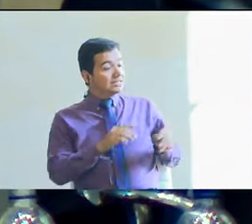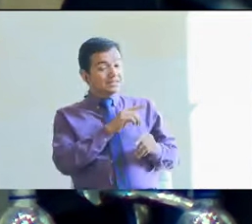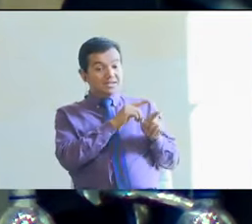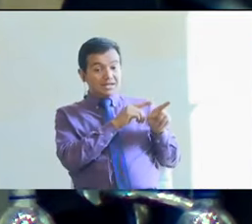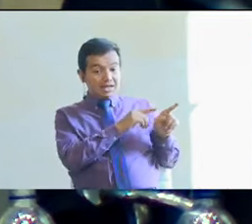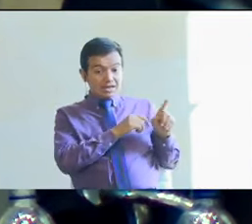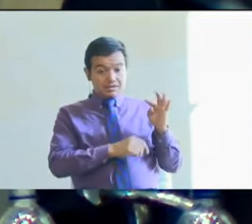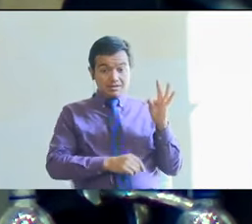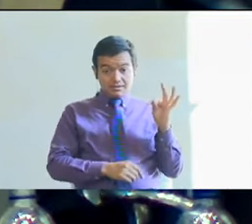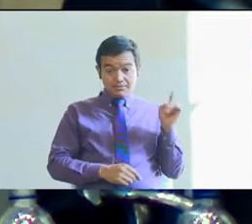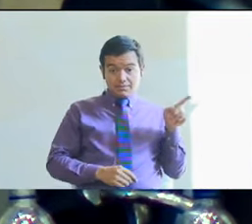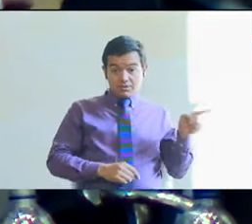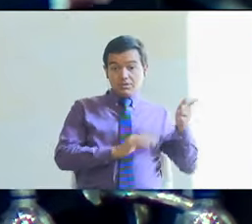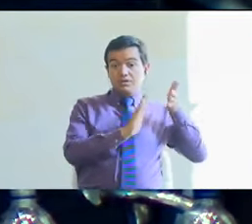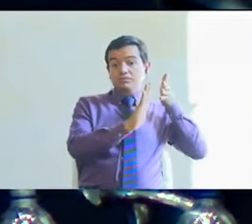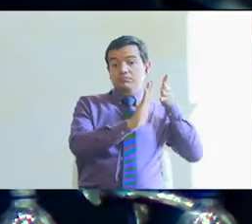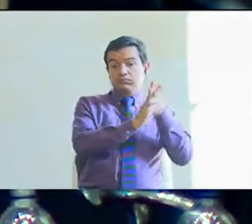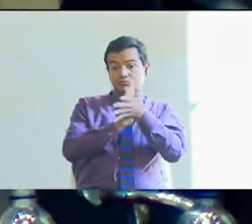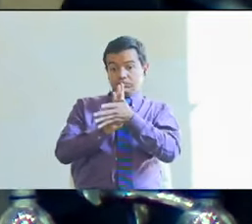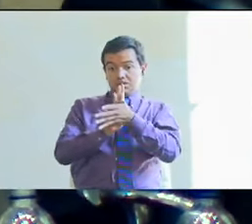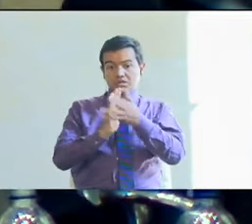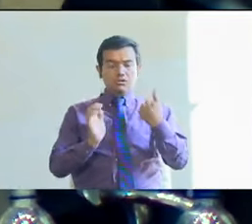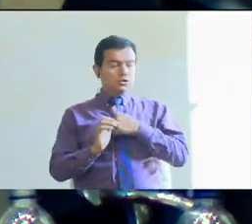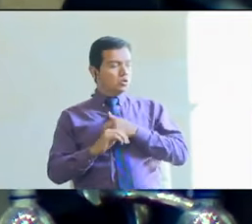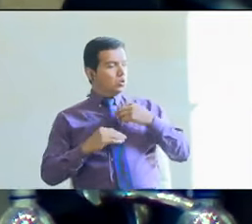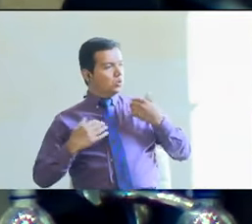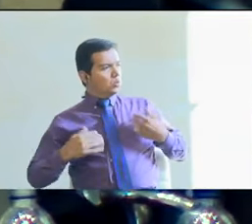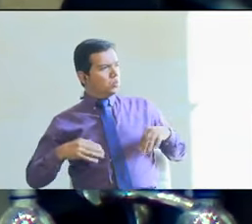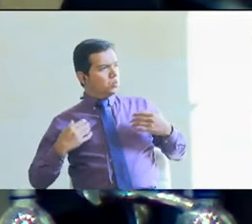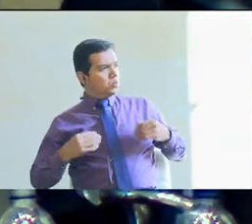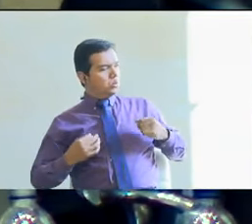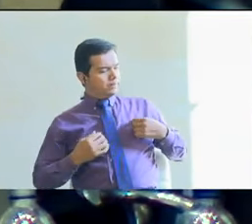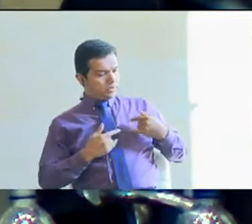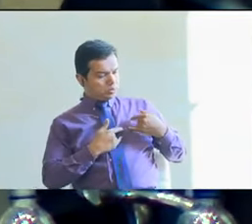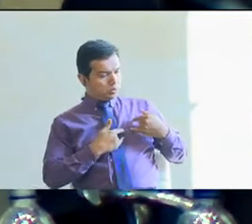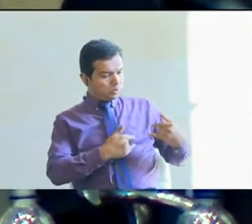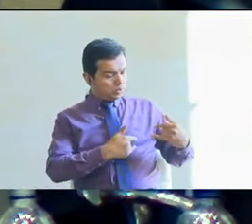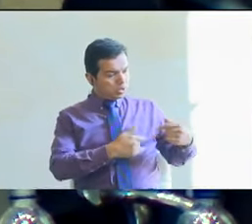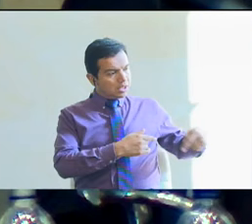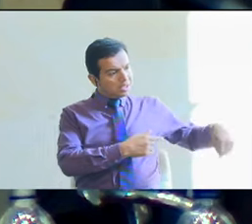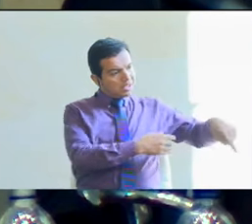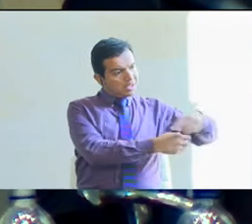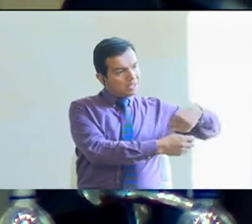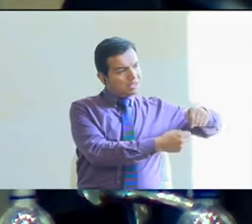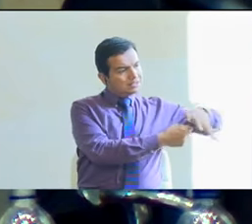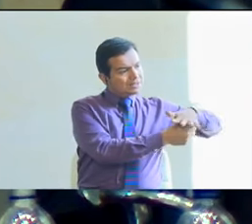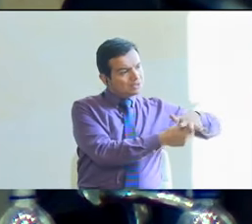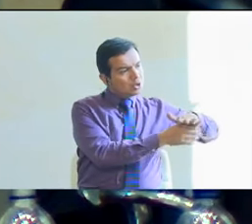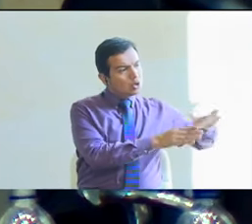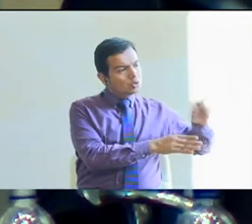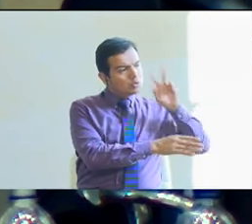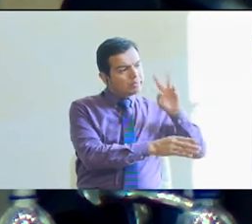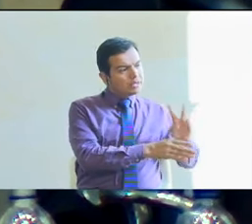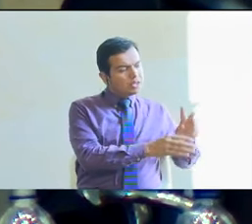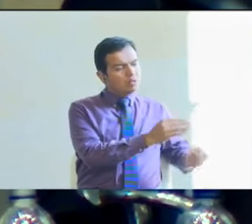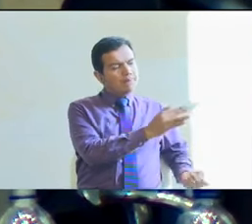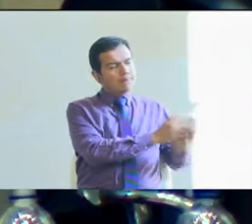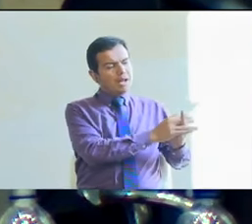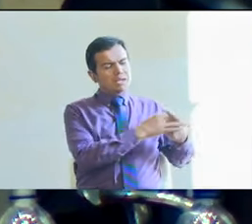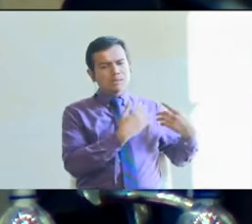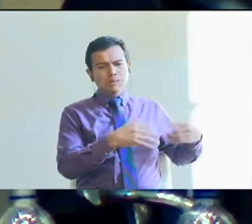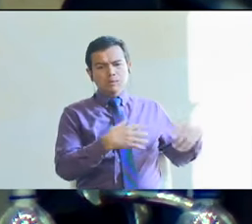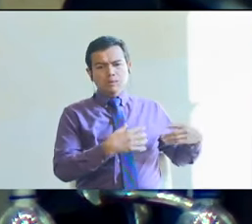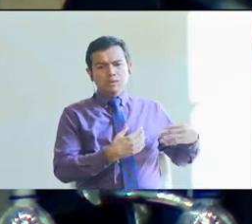testimonio nos sirva para compenetrar más con la tragedia que sufre la República hermana de Venezuela